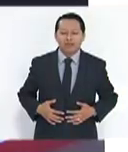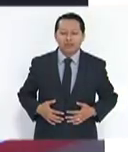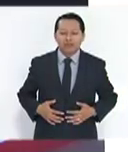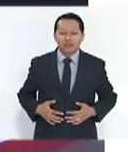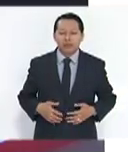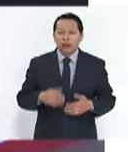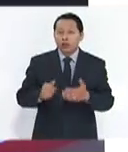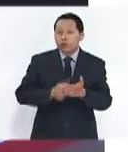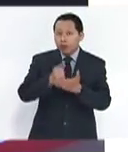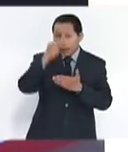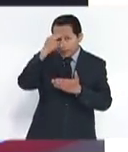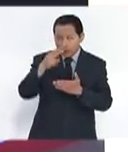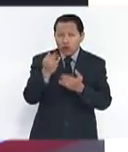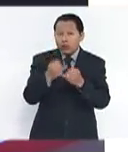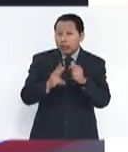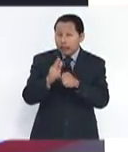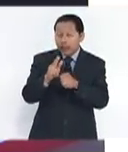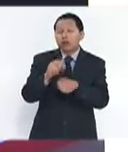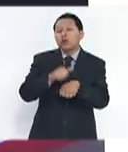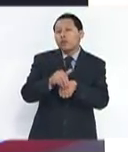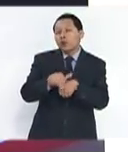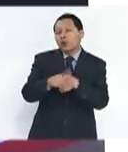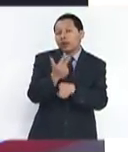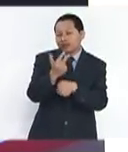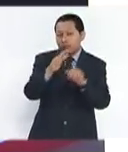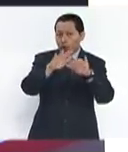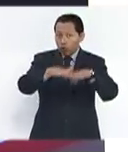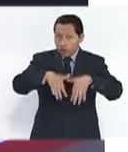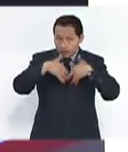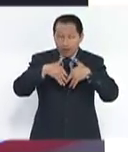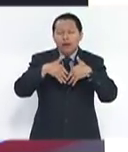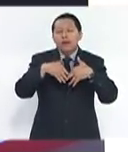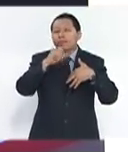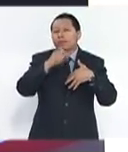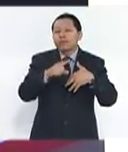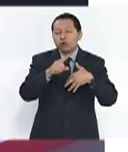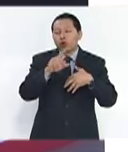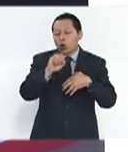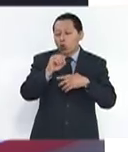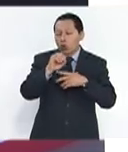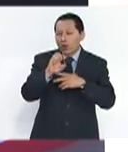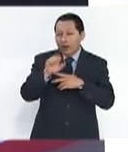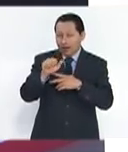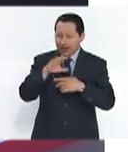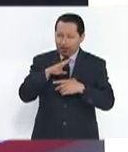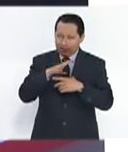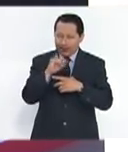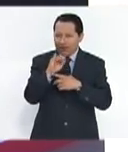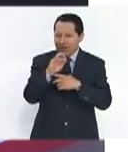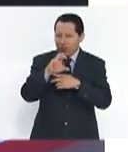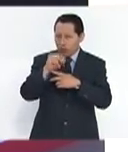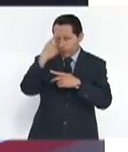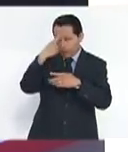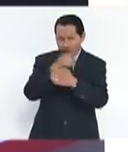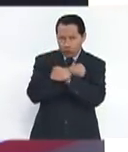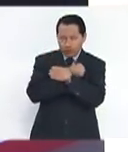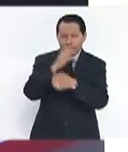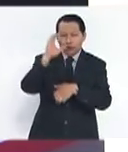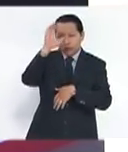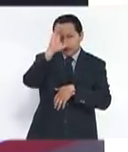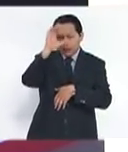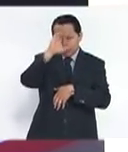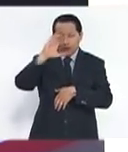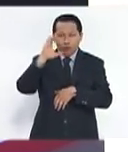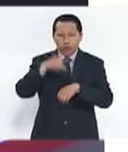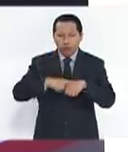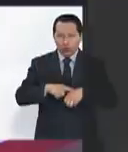Y en la Ciudad de México se inauguró la 13ª reunión ordinaria de la Asamblea General de la Organización de Estados Iberoamericanos para la Educación, la Ciencia y